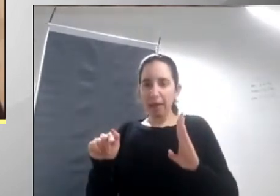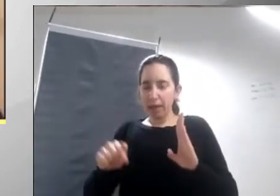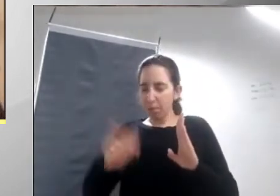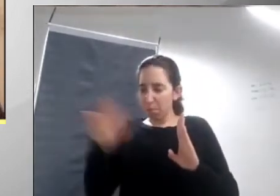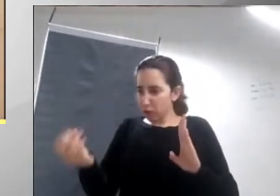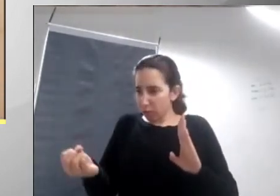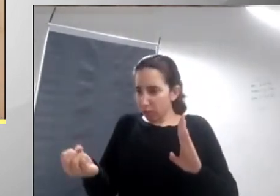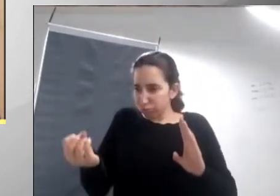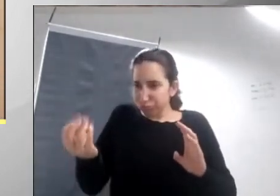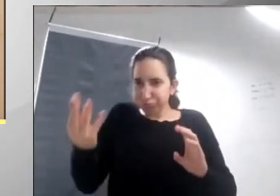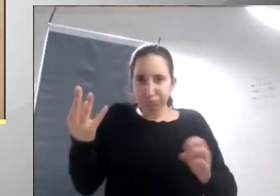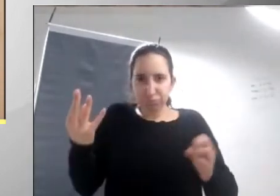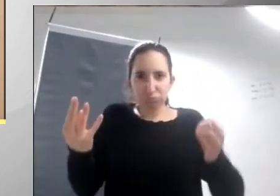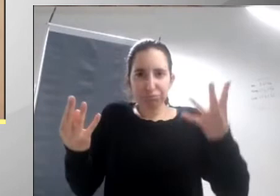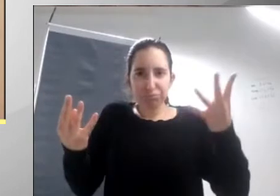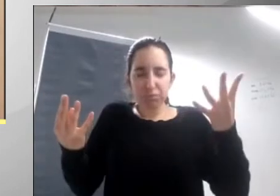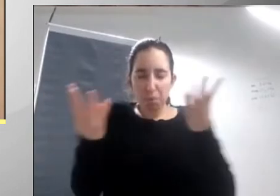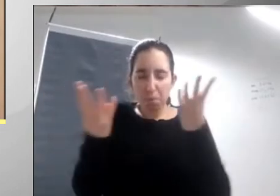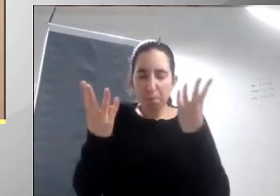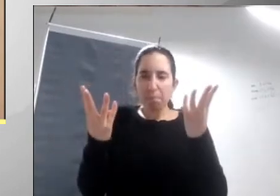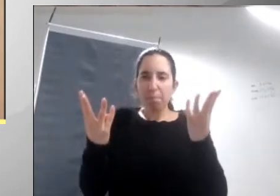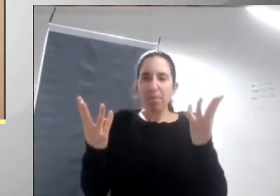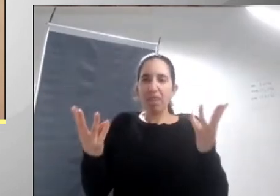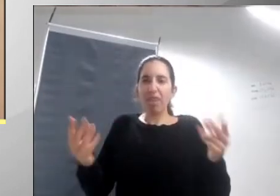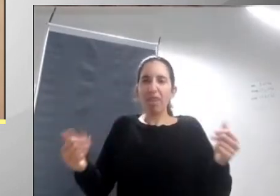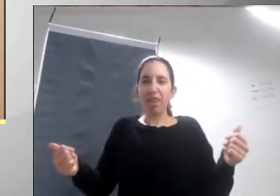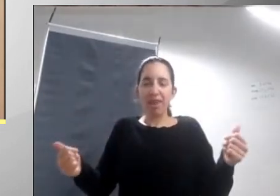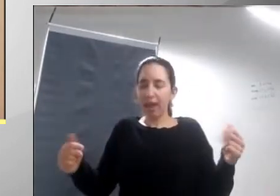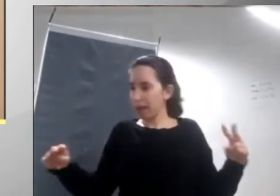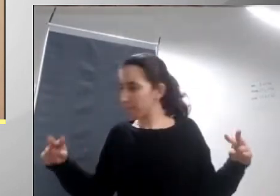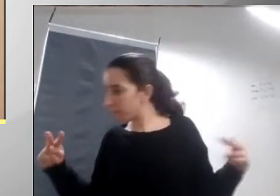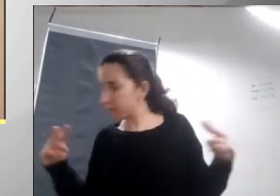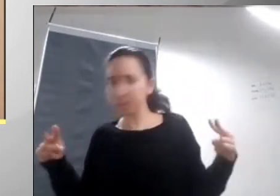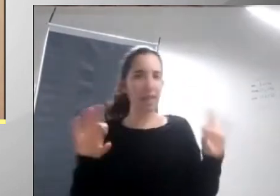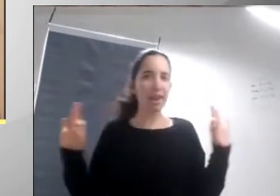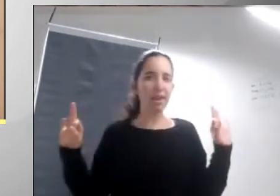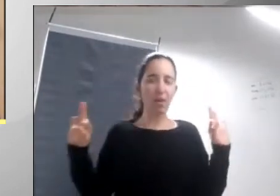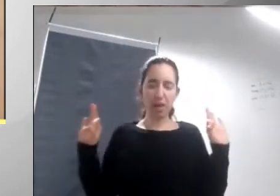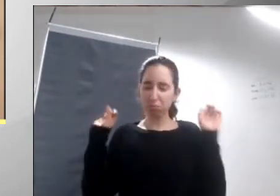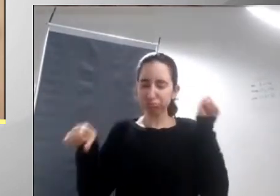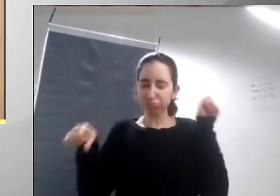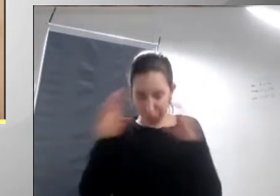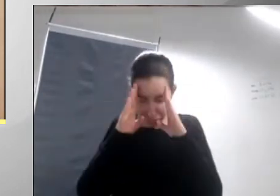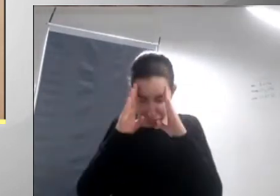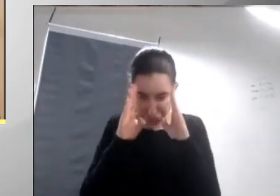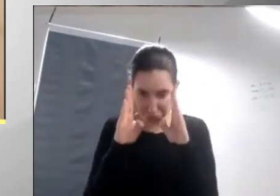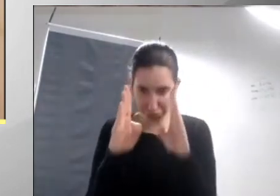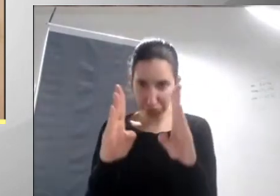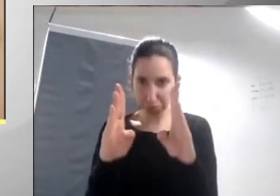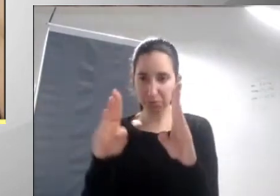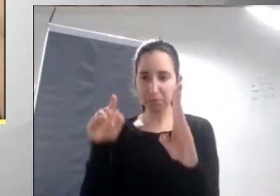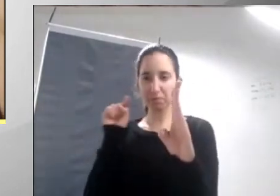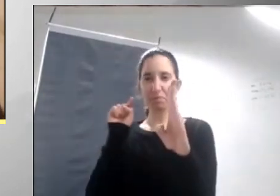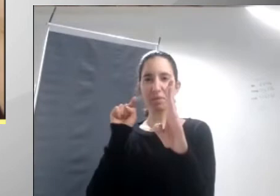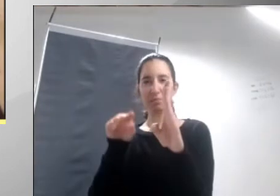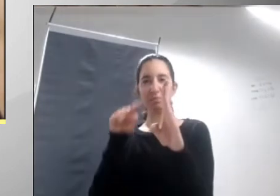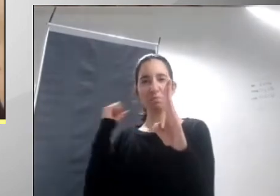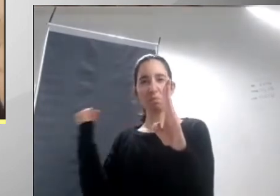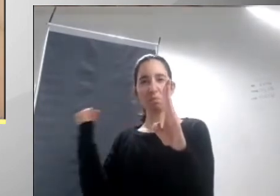ser humano en función del encuentro con el otro. Justamente me parece que es fundamental saber